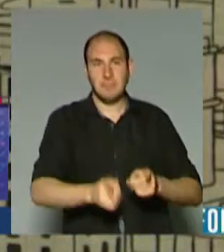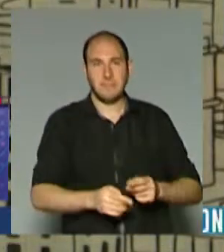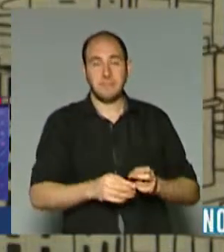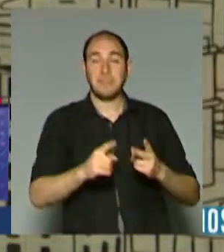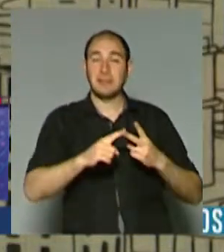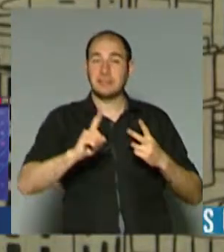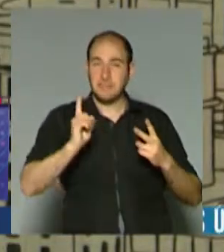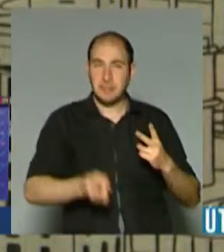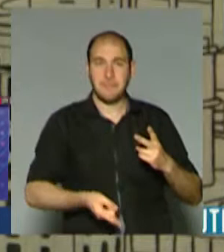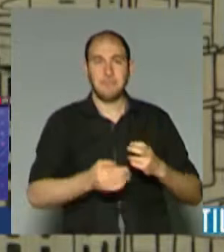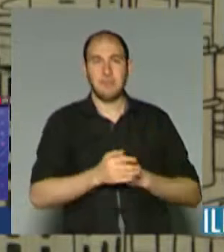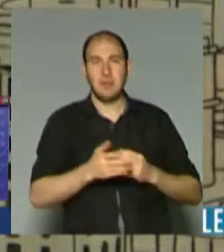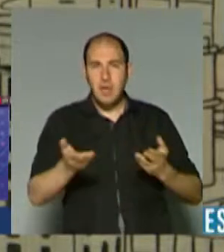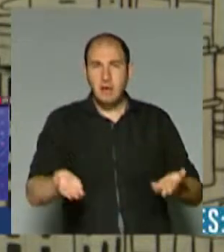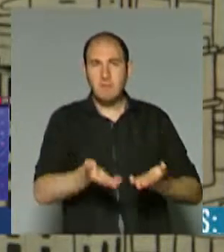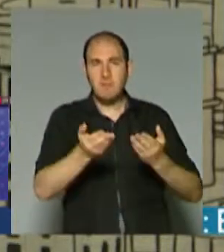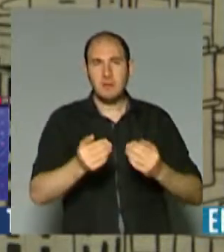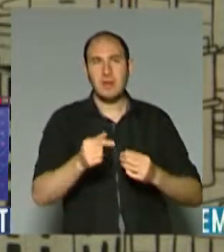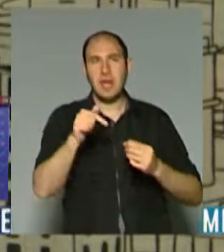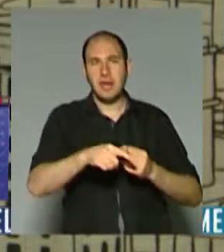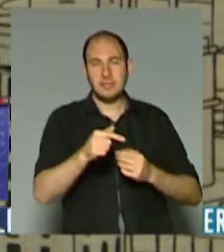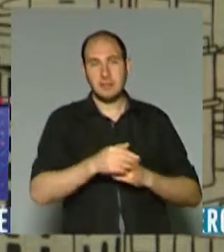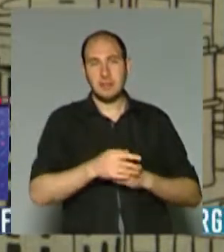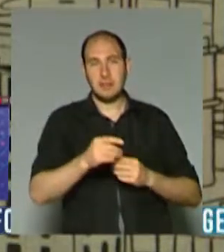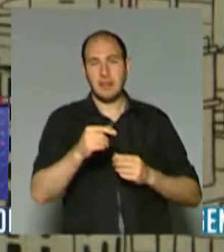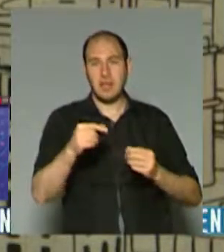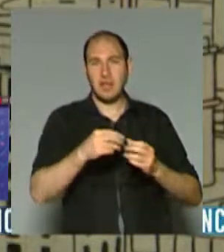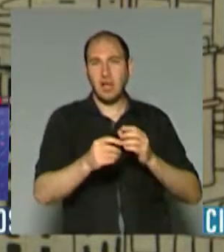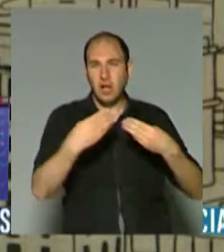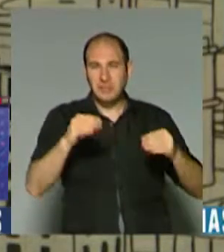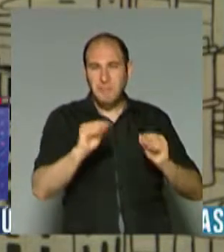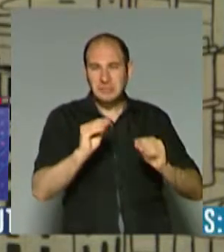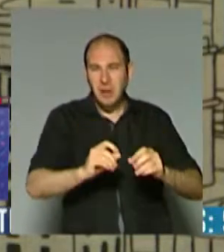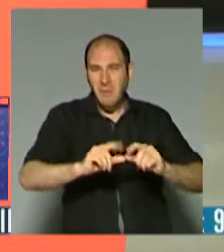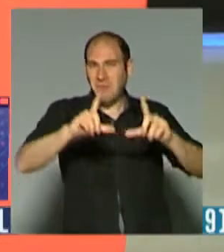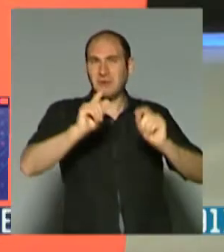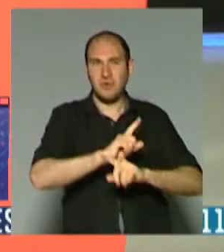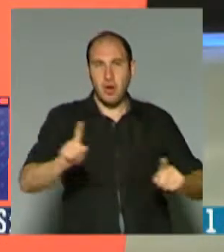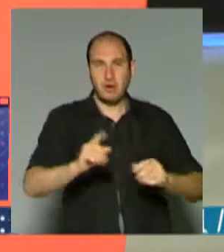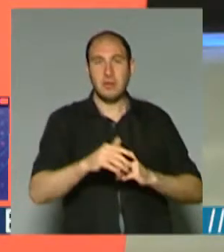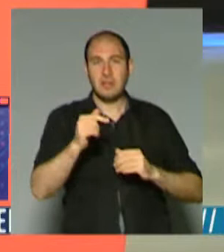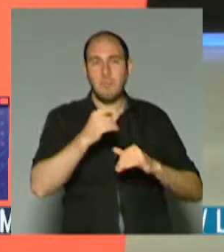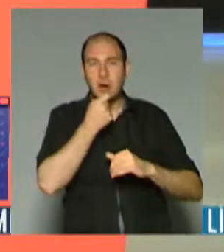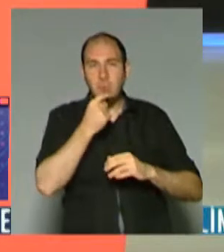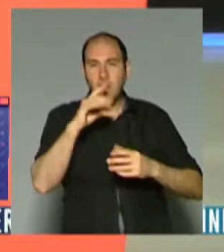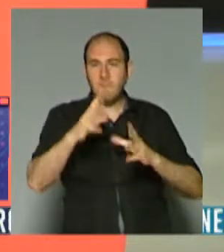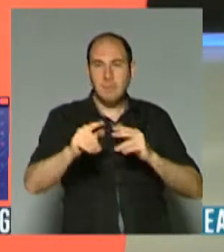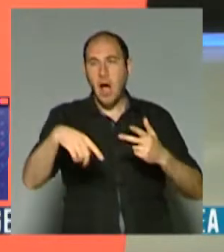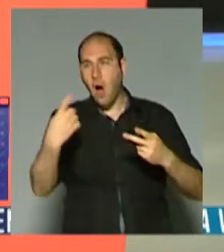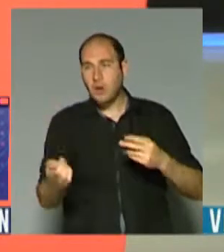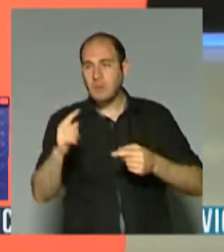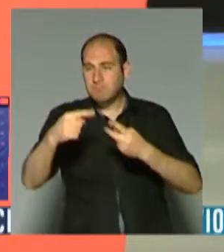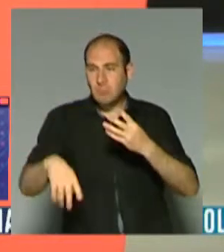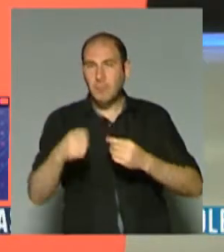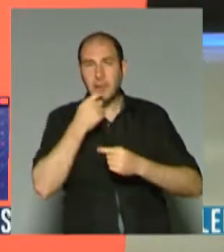Y también inducir a reducir esa generación de residuos. O sea, si no tenemos esa información de qué alternativas tenemos,